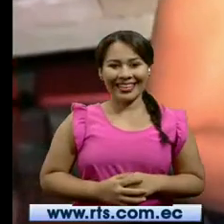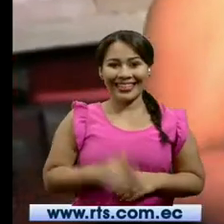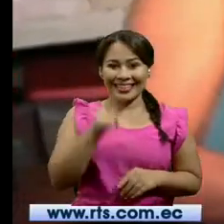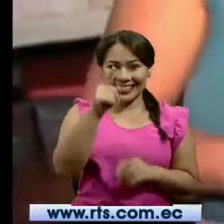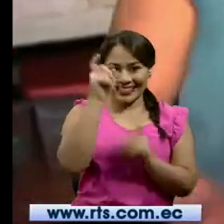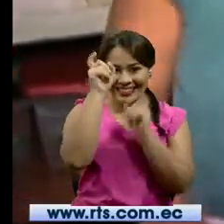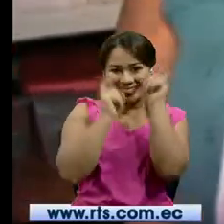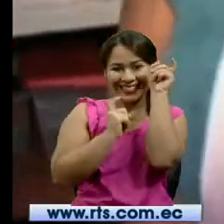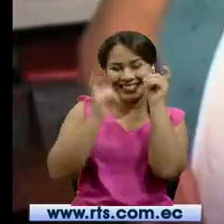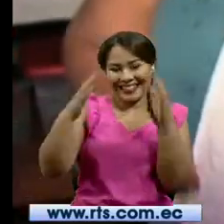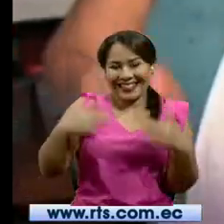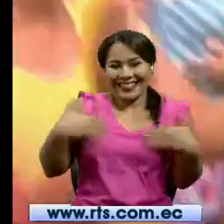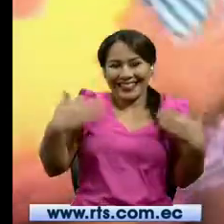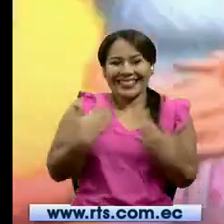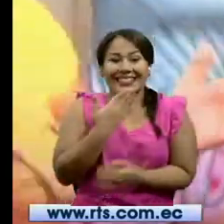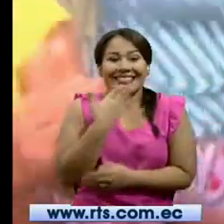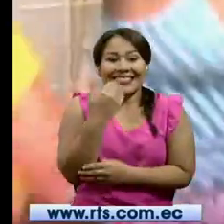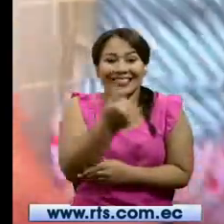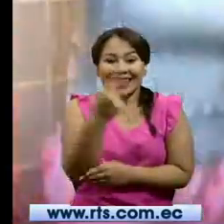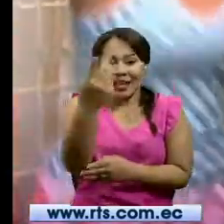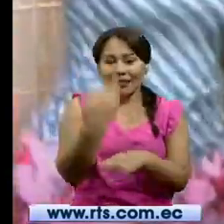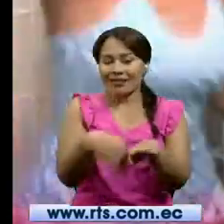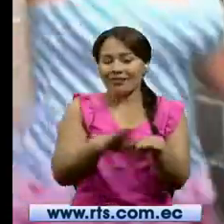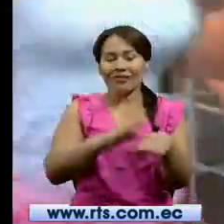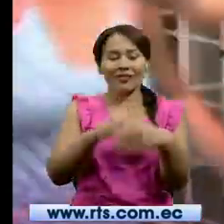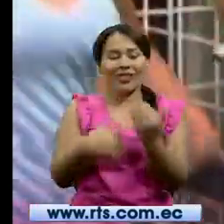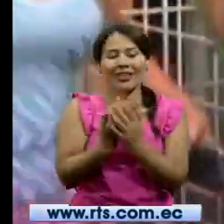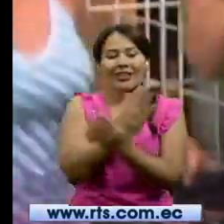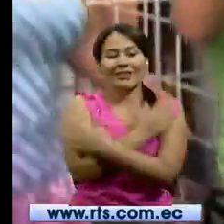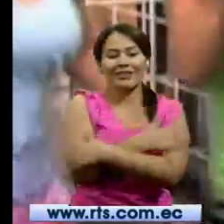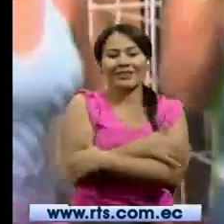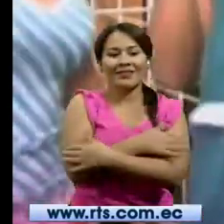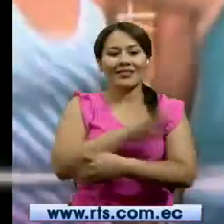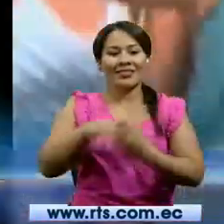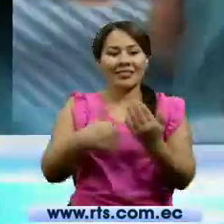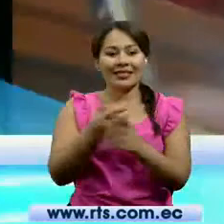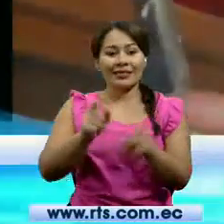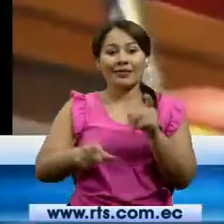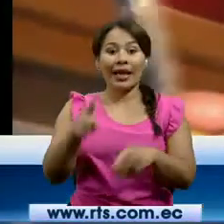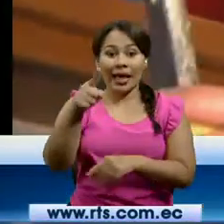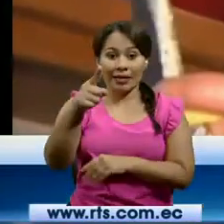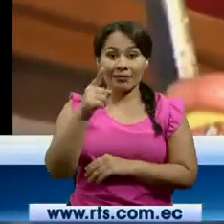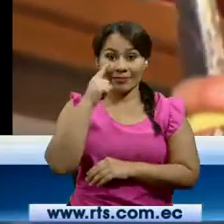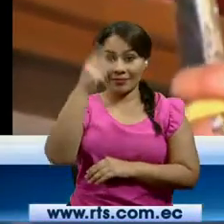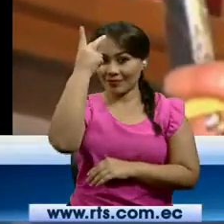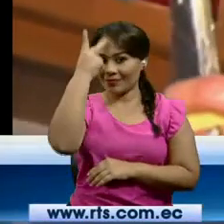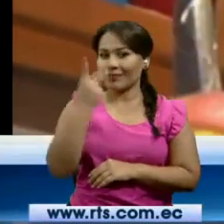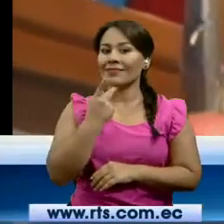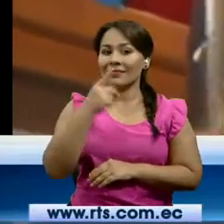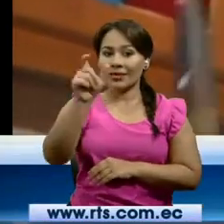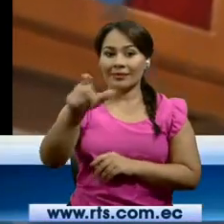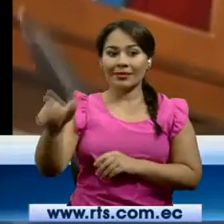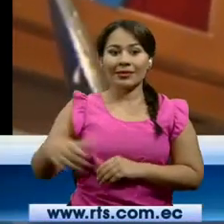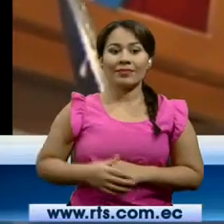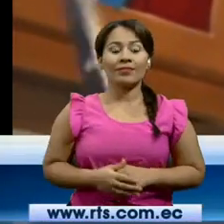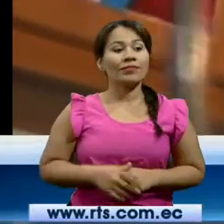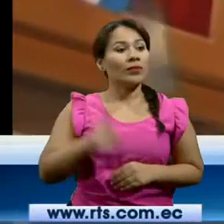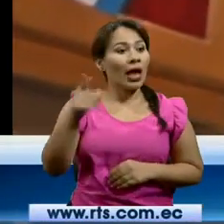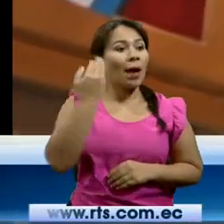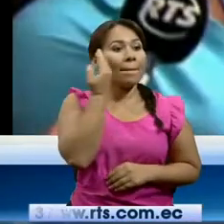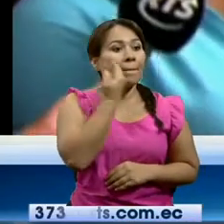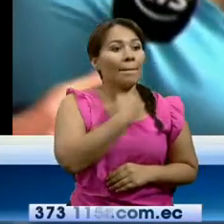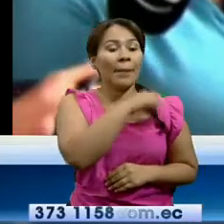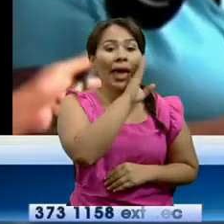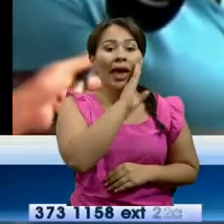simpática, alegre, bondadosa, pero sobre todo querida por todos. Esas son las características de una madrina del